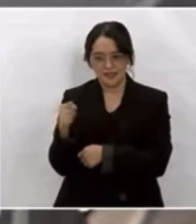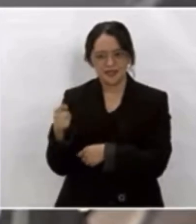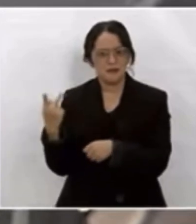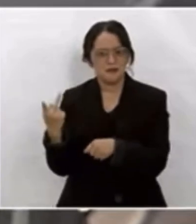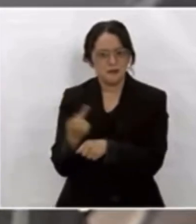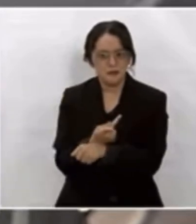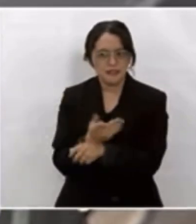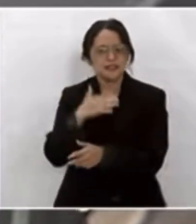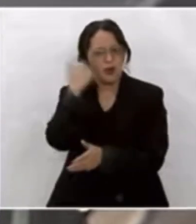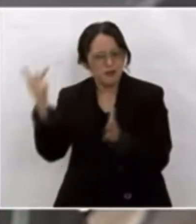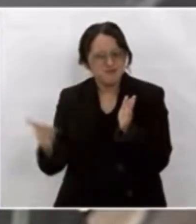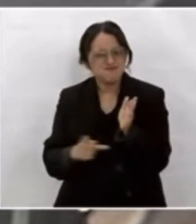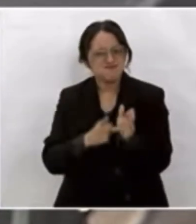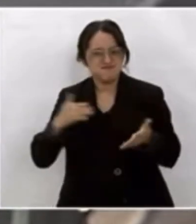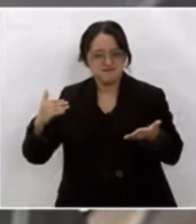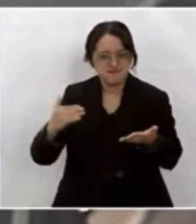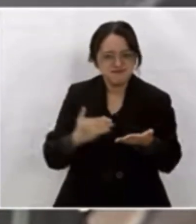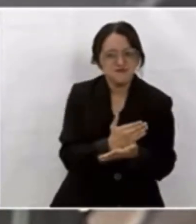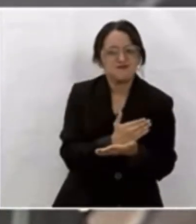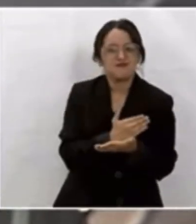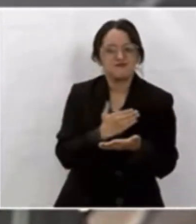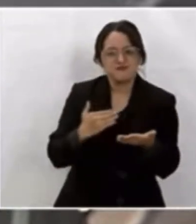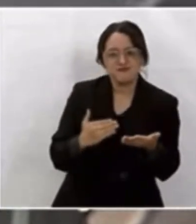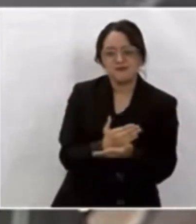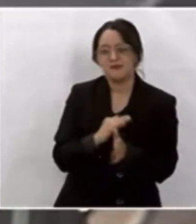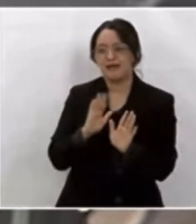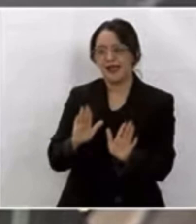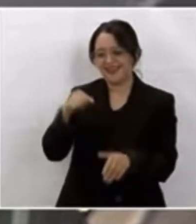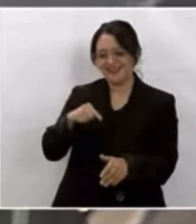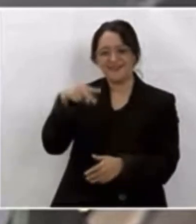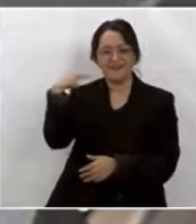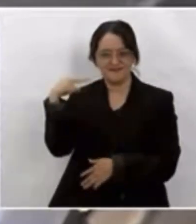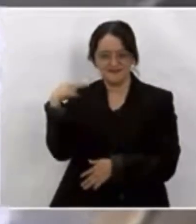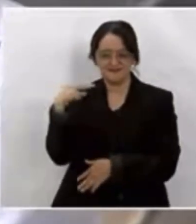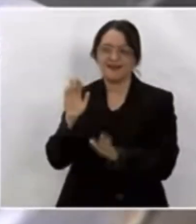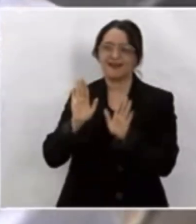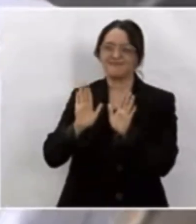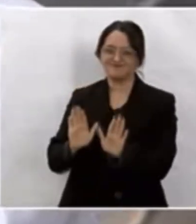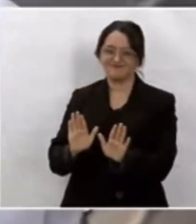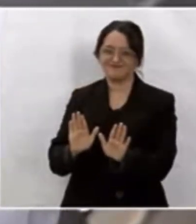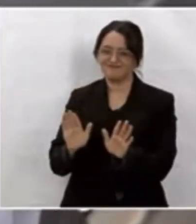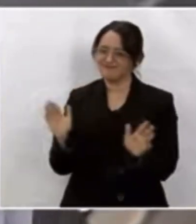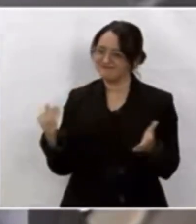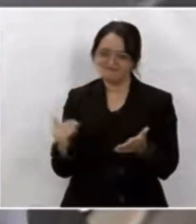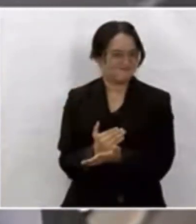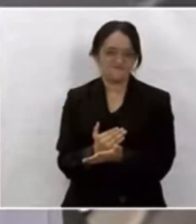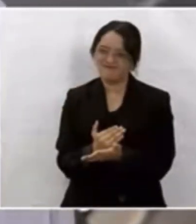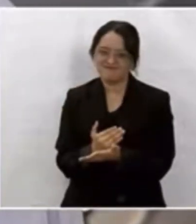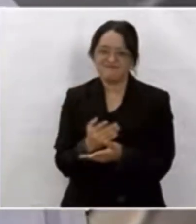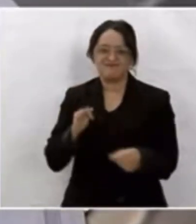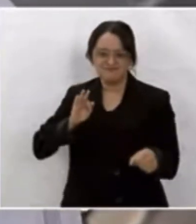cuando quisieron reconquistarnos y de nuevo aquí en Veracruz se